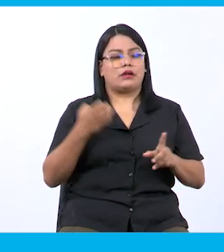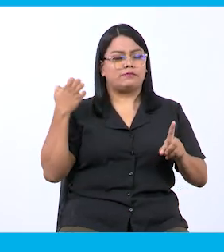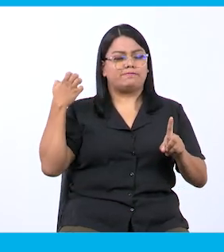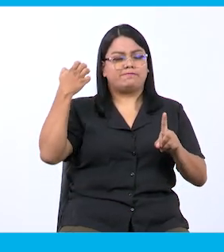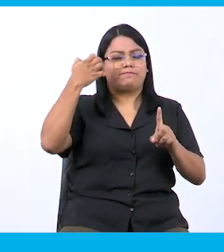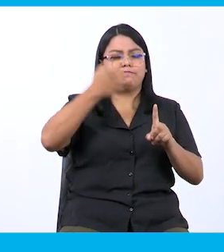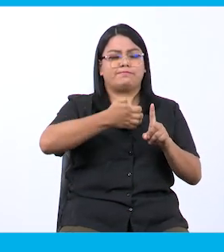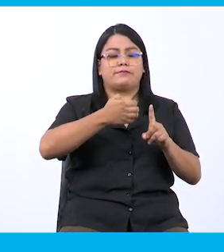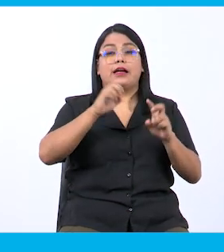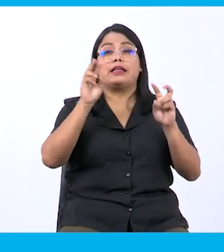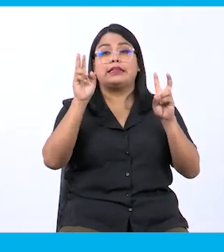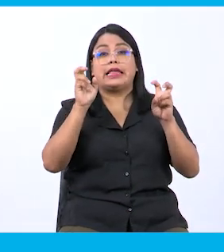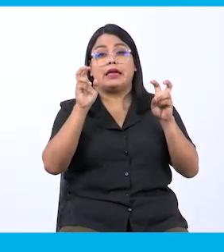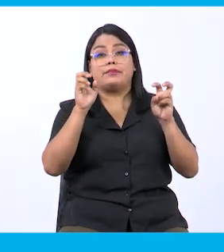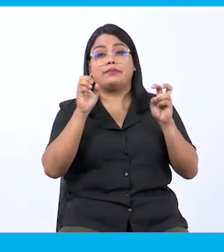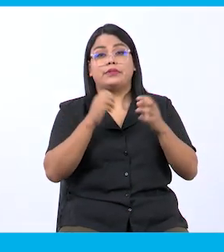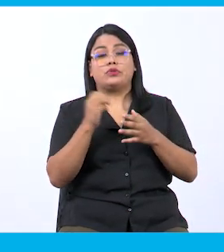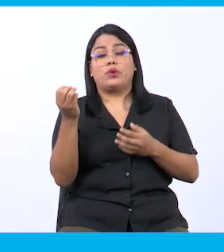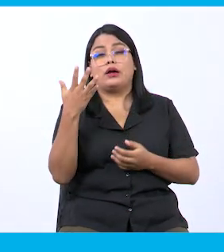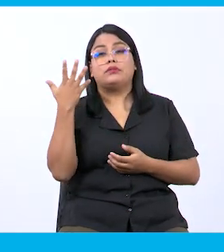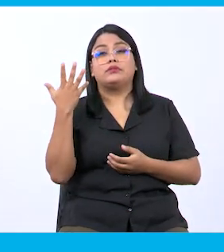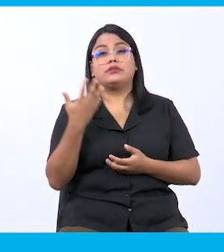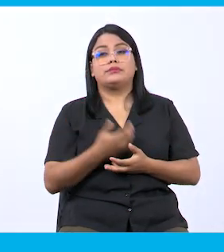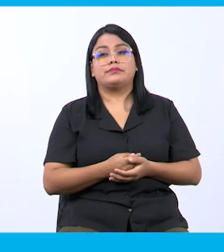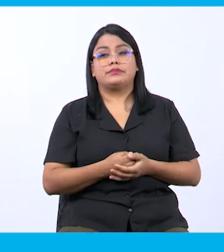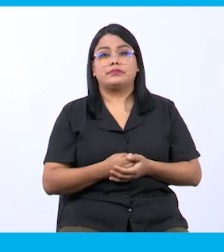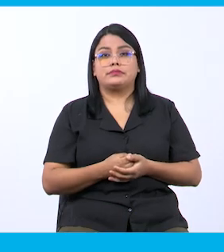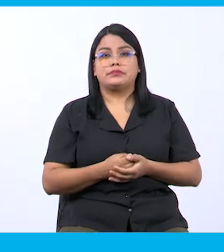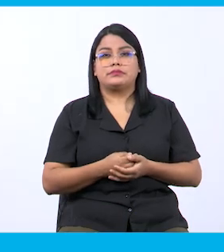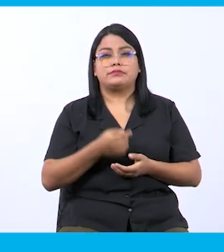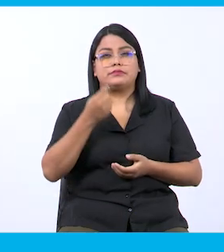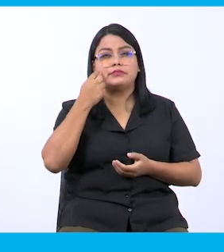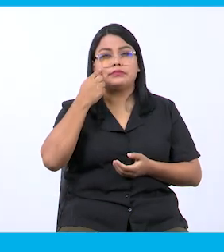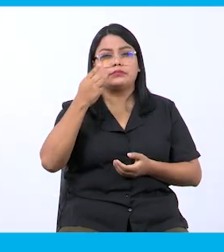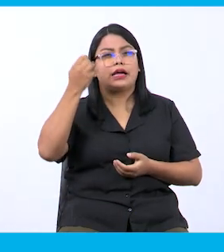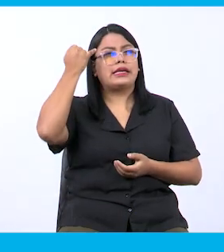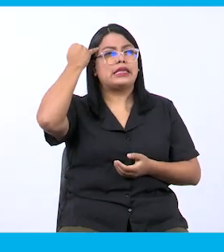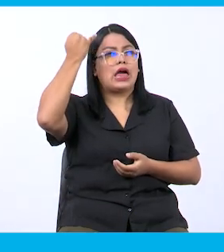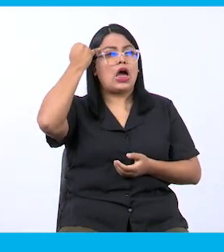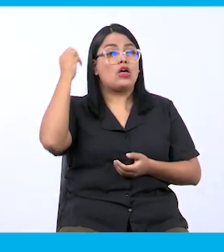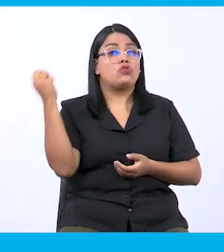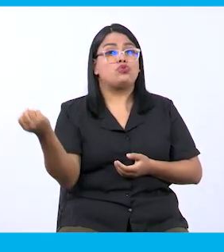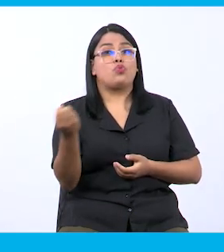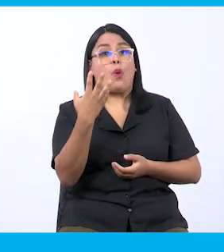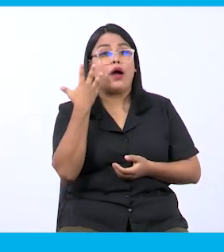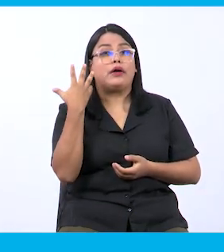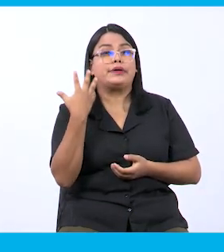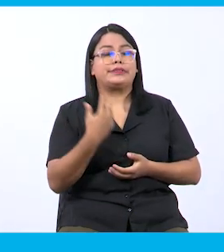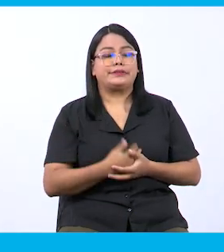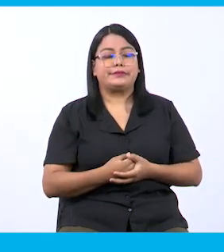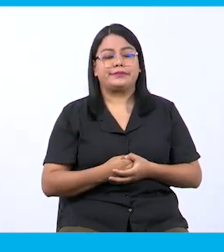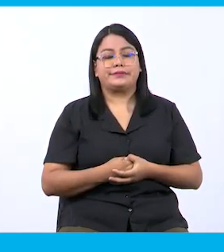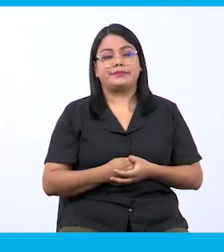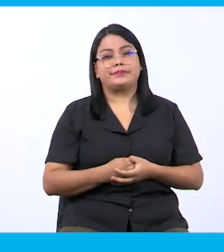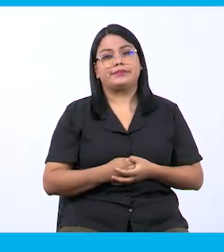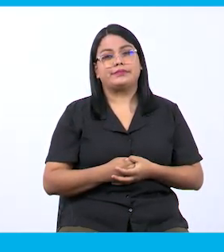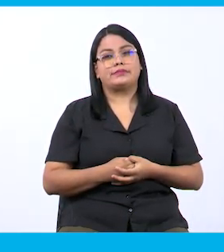Focalizar la atención en el tema a abordar. Proveer un marco para las ideas nuevas o innovadoras.